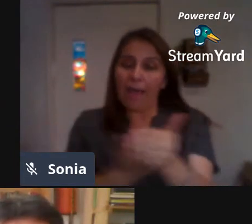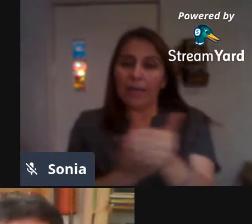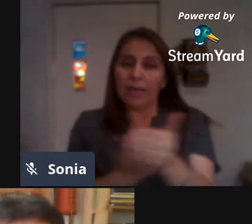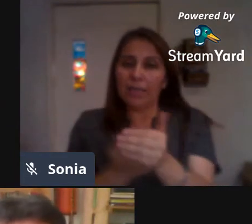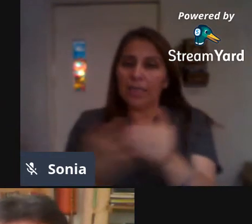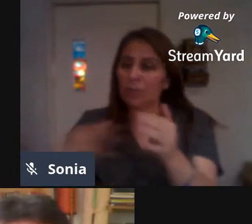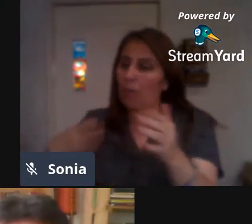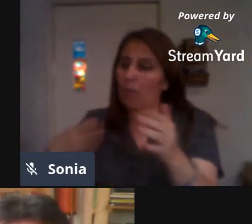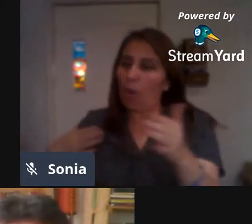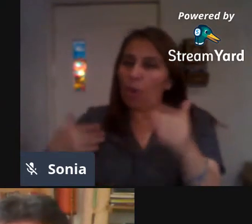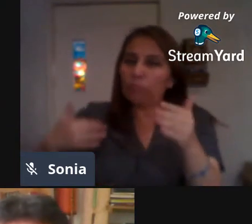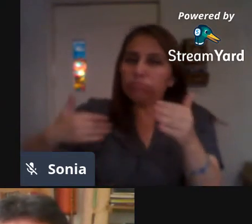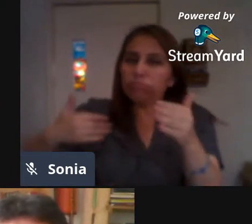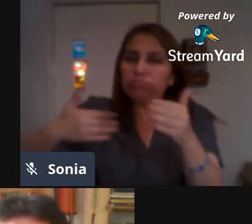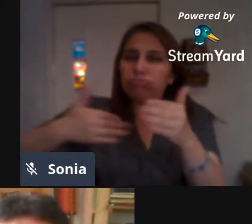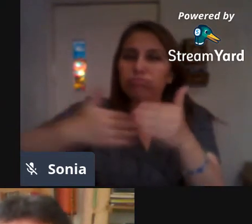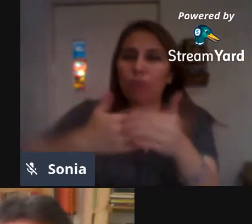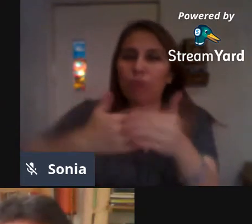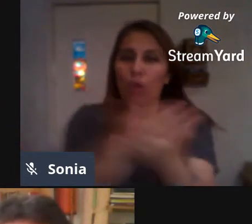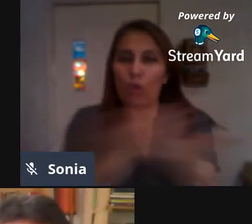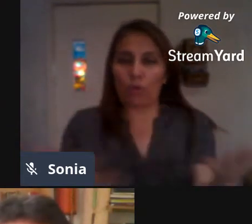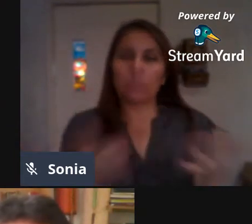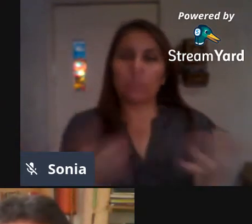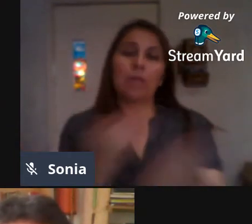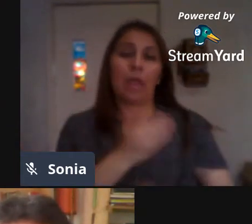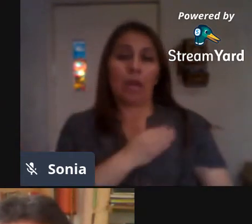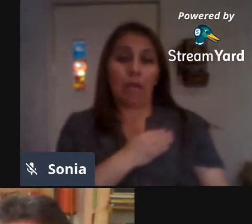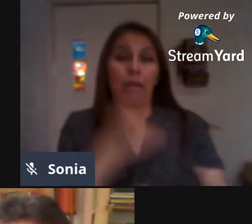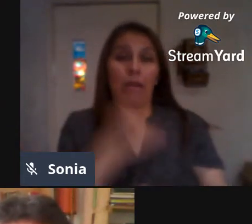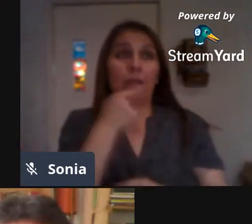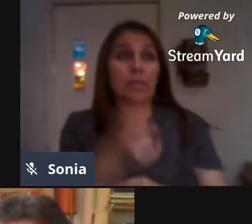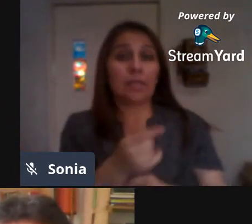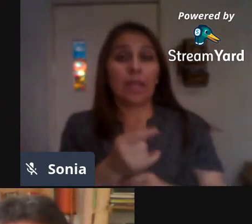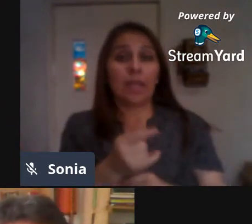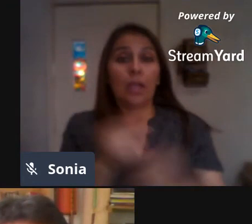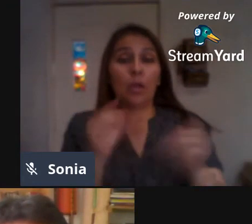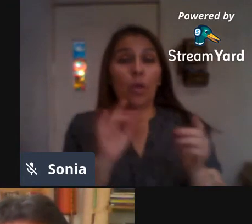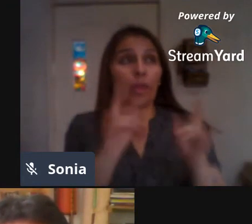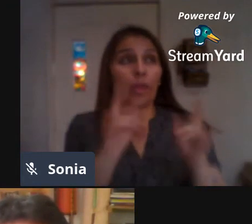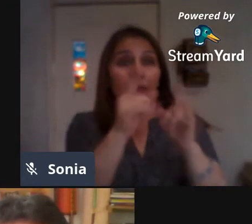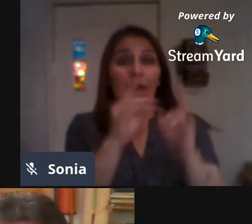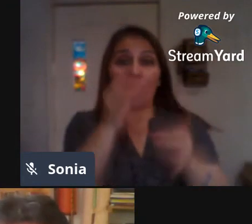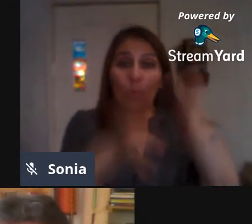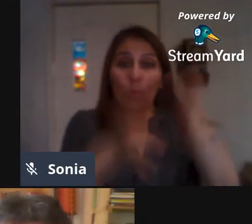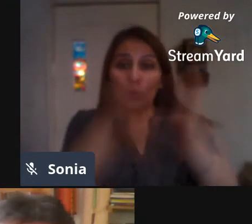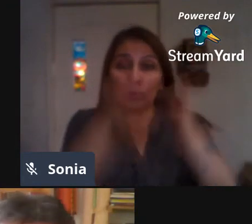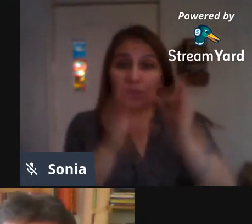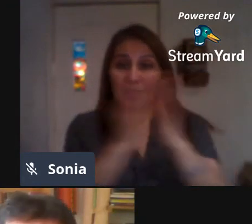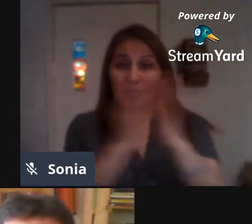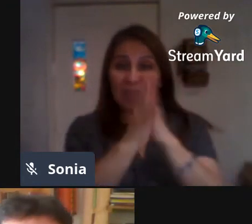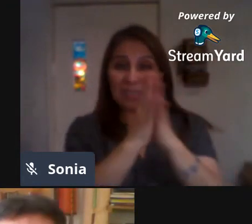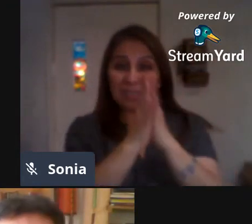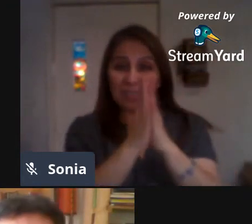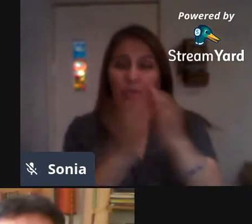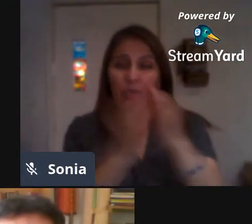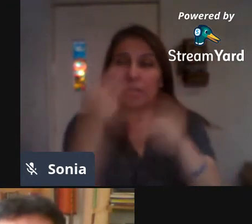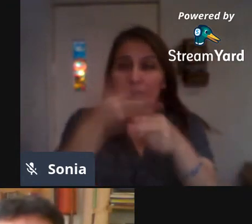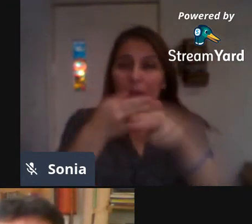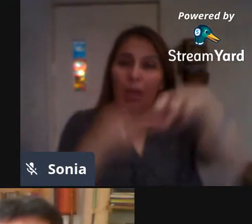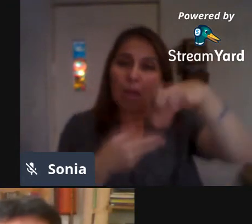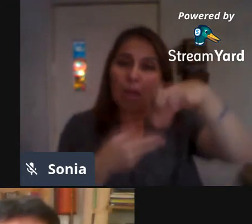si bien la novela toca el tema del palacio de justicia yo médico del primer la primera de